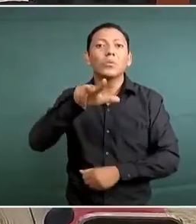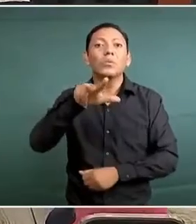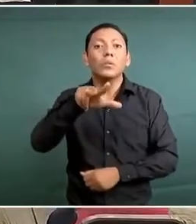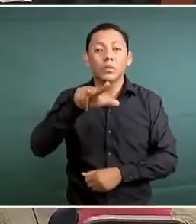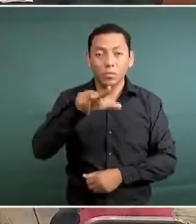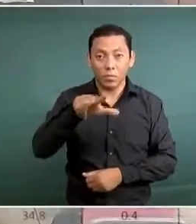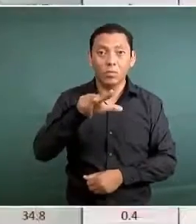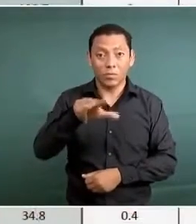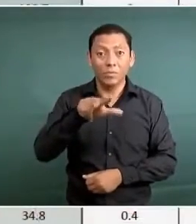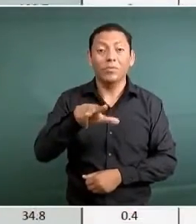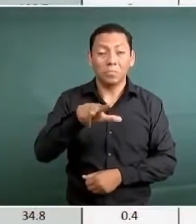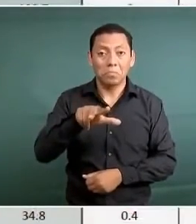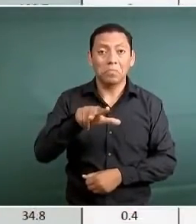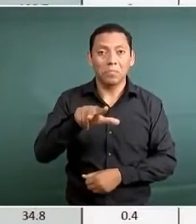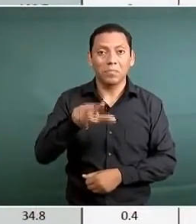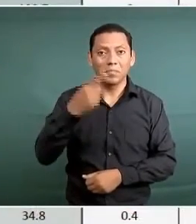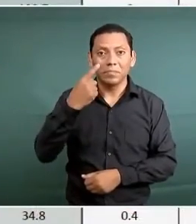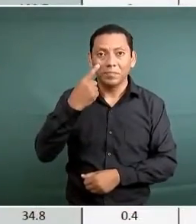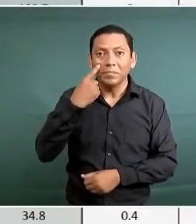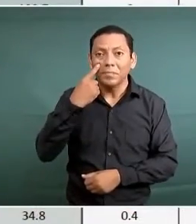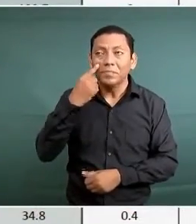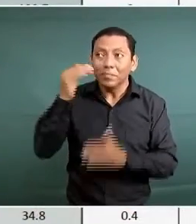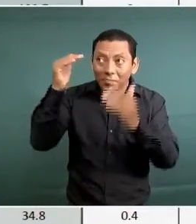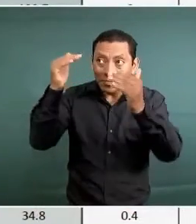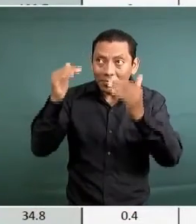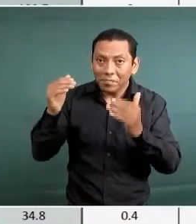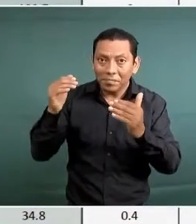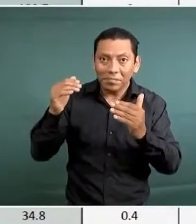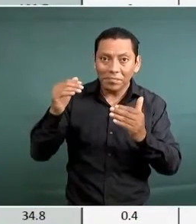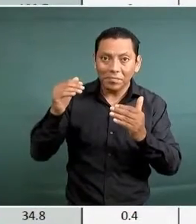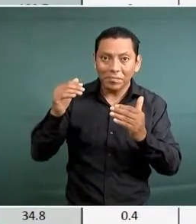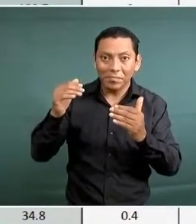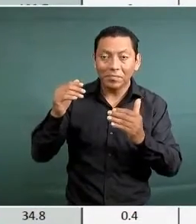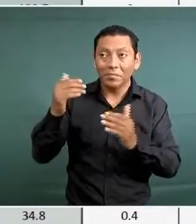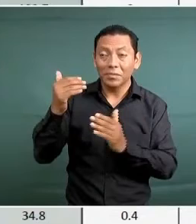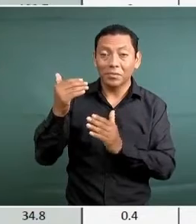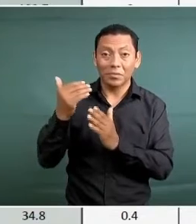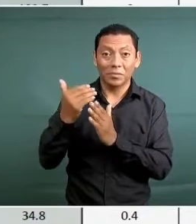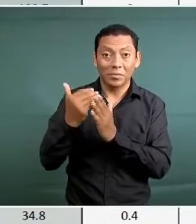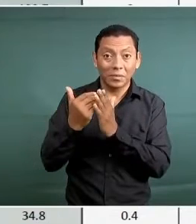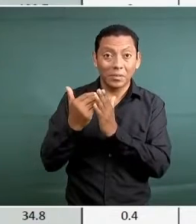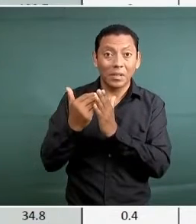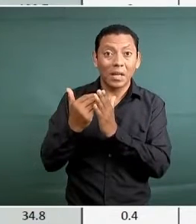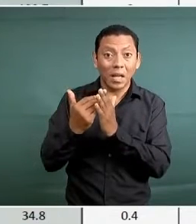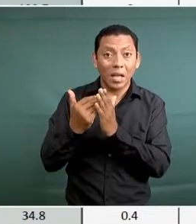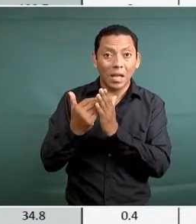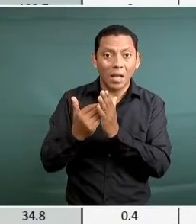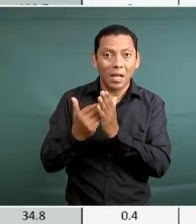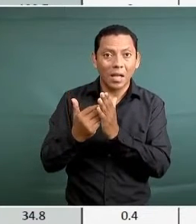vamos arriba hacia abajo esto